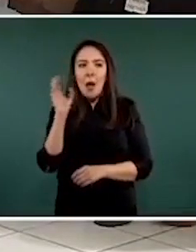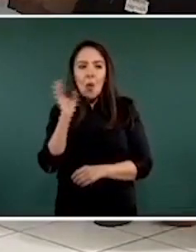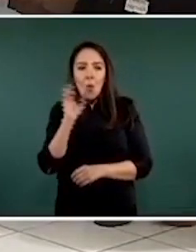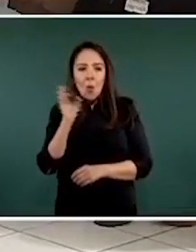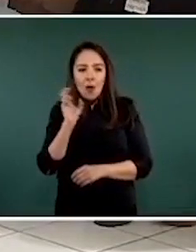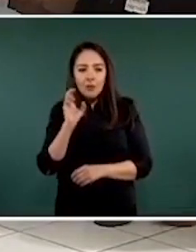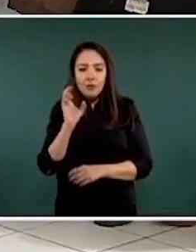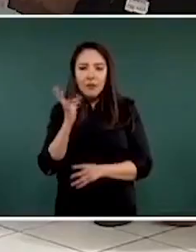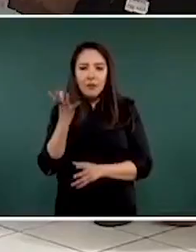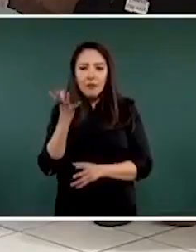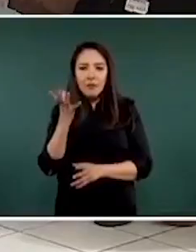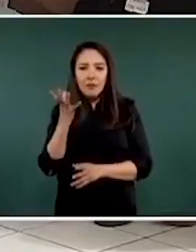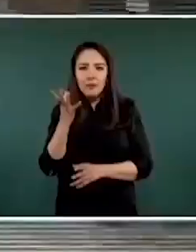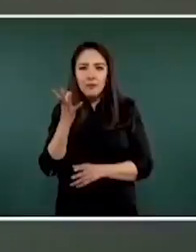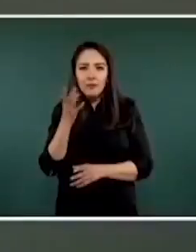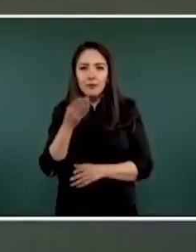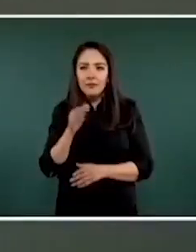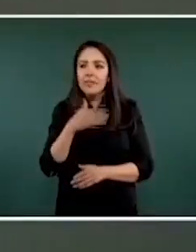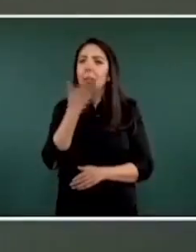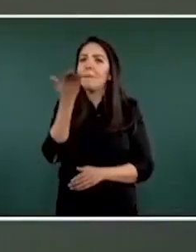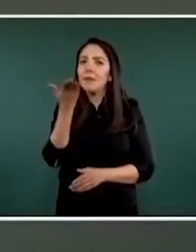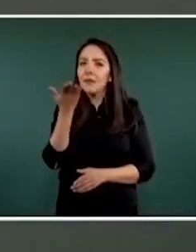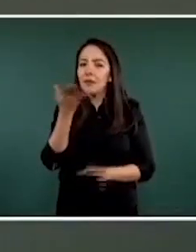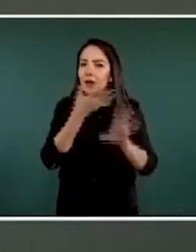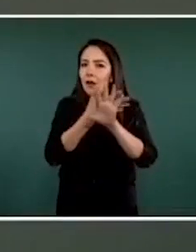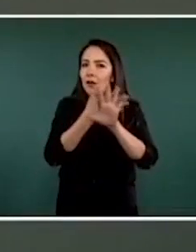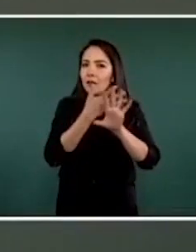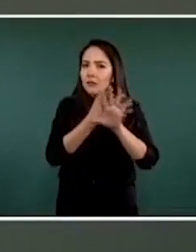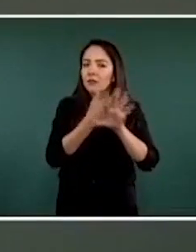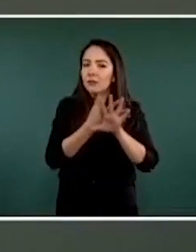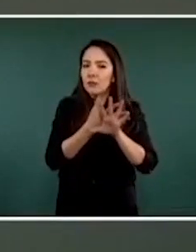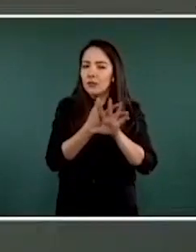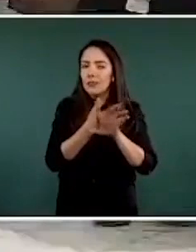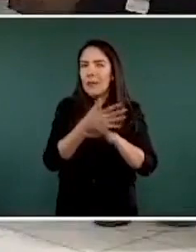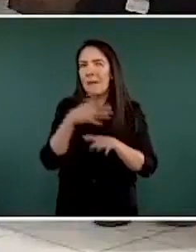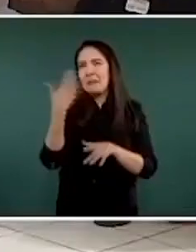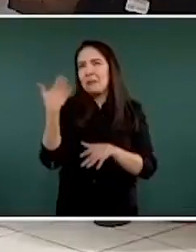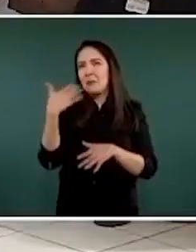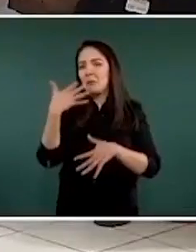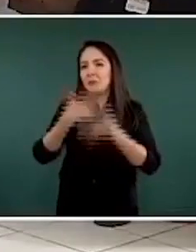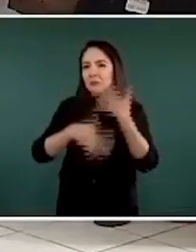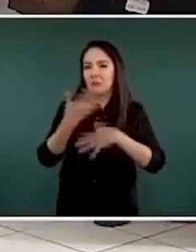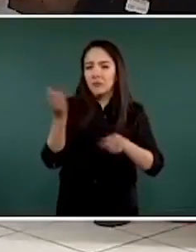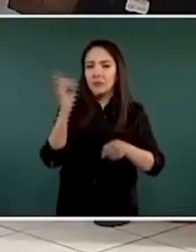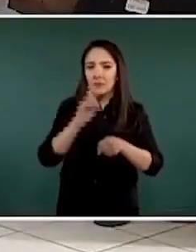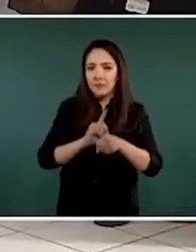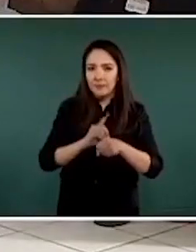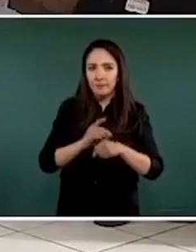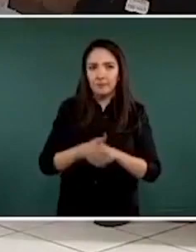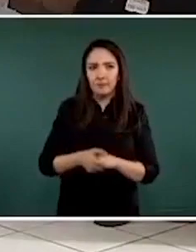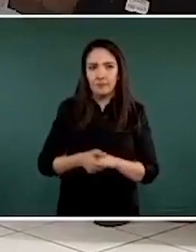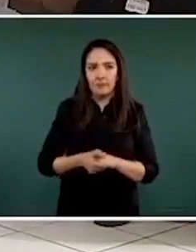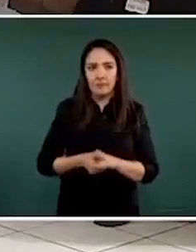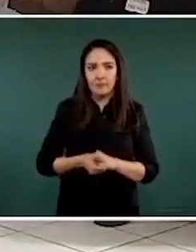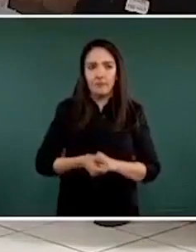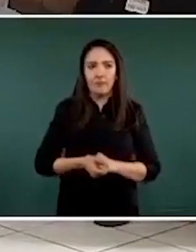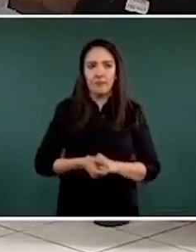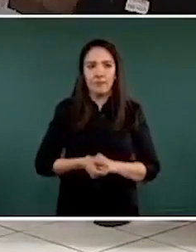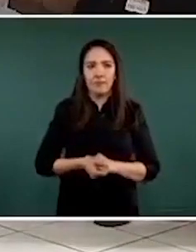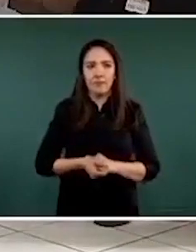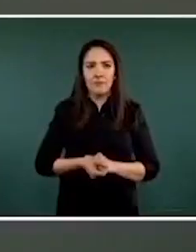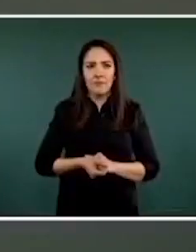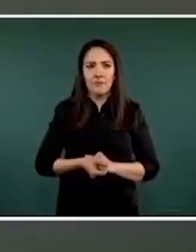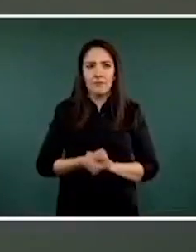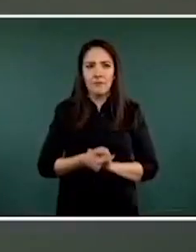Hace como 15 días. ¿Y lo ubica todavía en Estados Unidos a César Duarte? Eso no, no